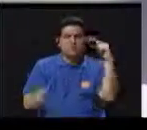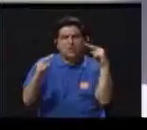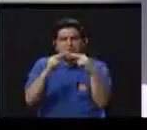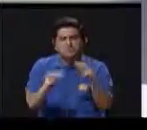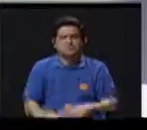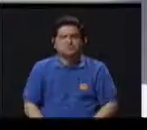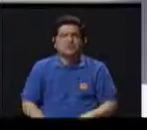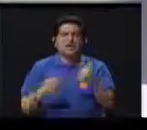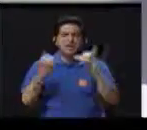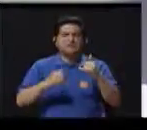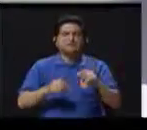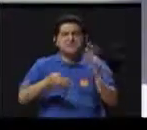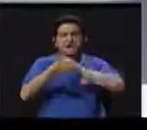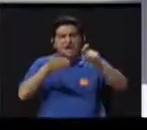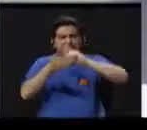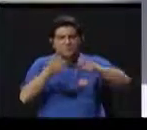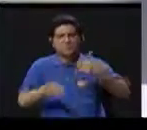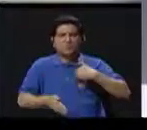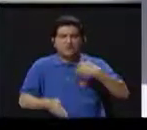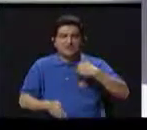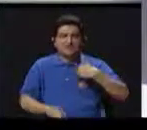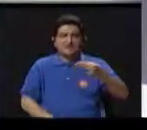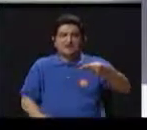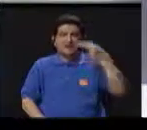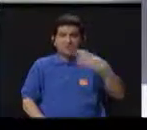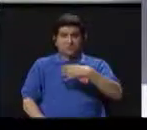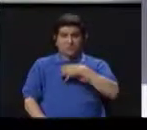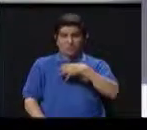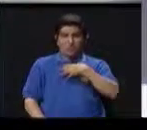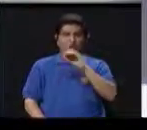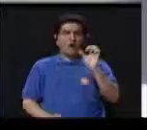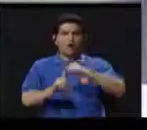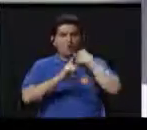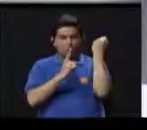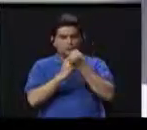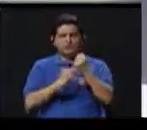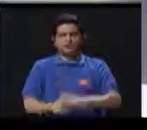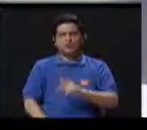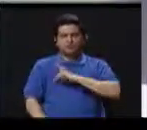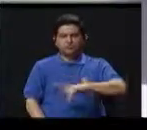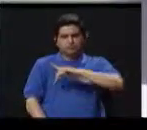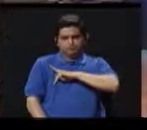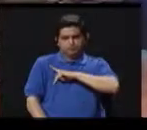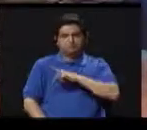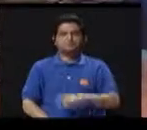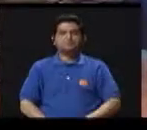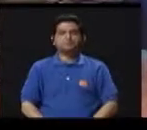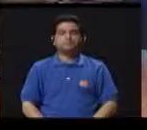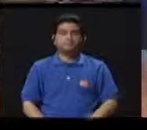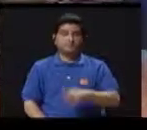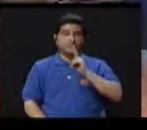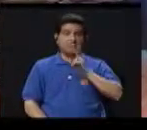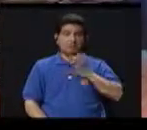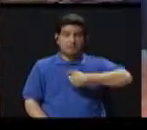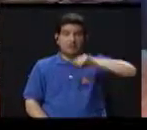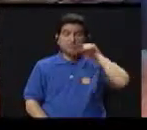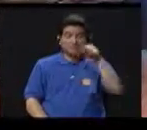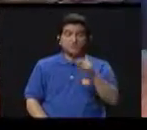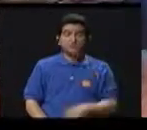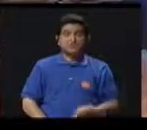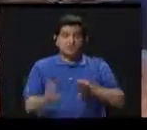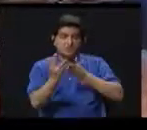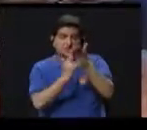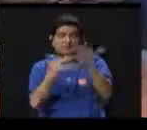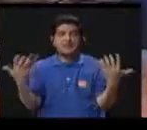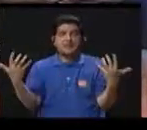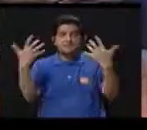ya son como reconocidos dentro de la escuela porque tienen una historia particular o porque tienen condiciones particulares. Y en realidad llegamos a